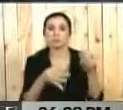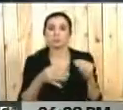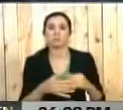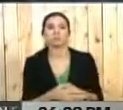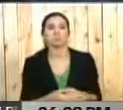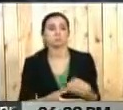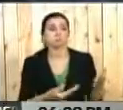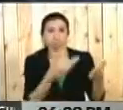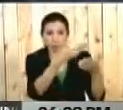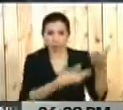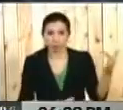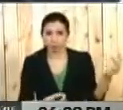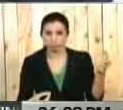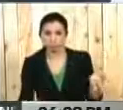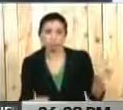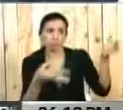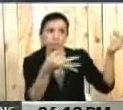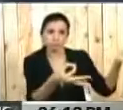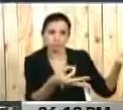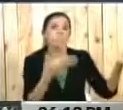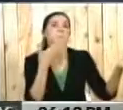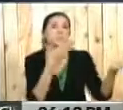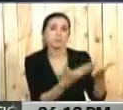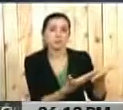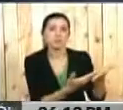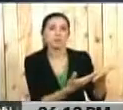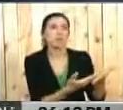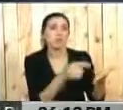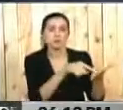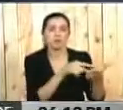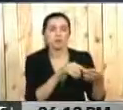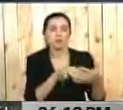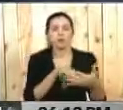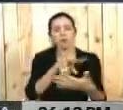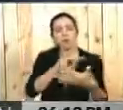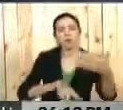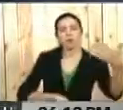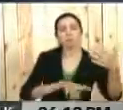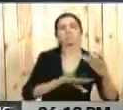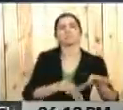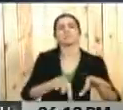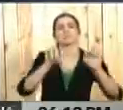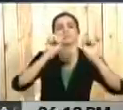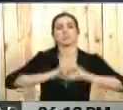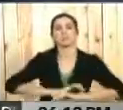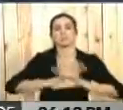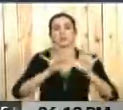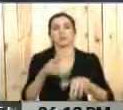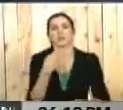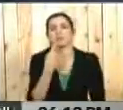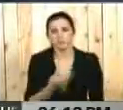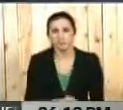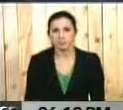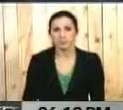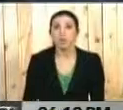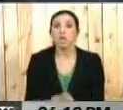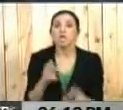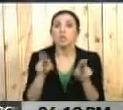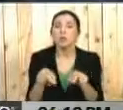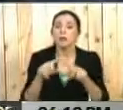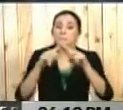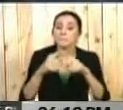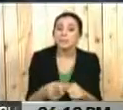interponer el recurso que sea propio para que le dé claridad a esta situación. Nunca va a ocurrir un presupuesto